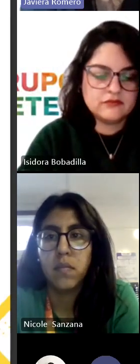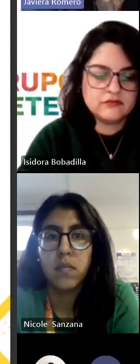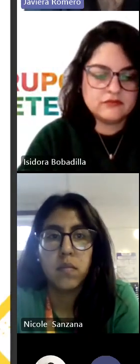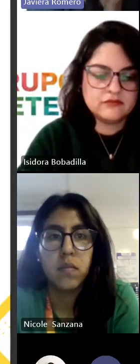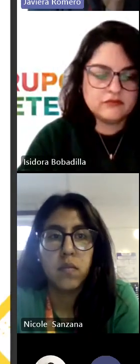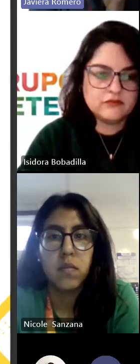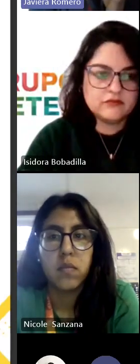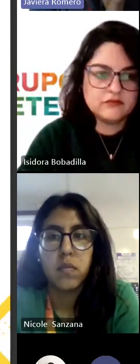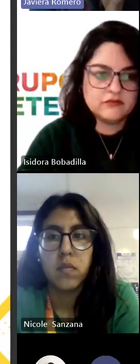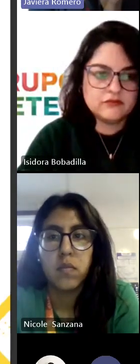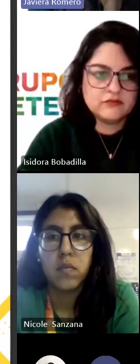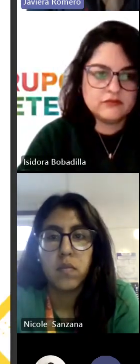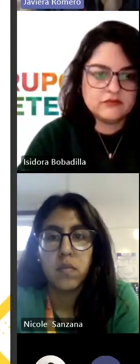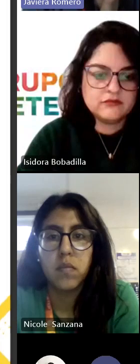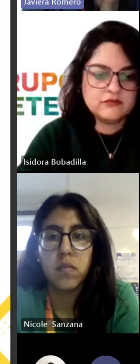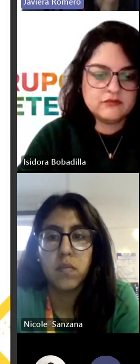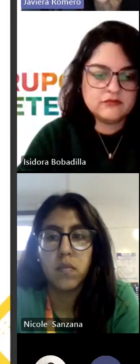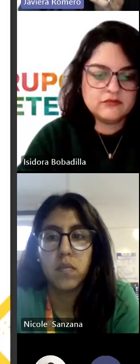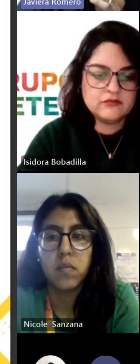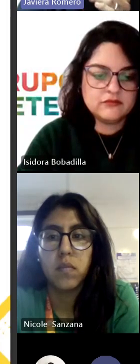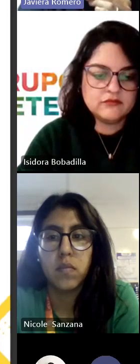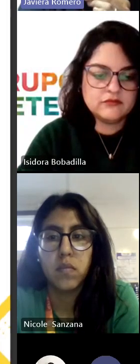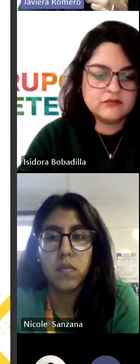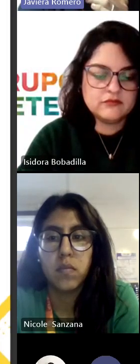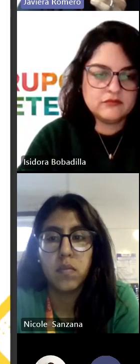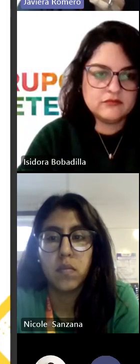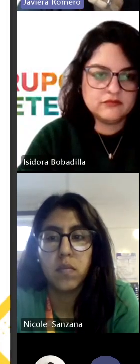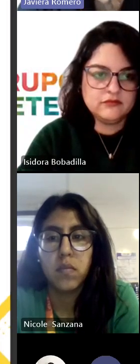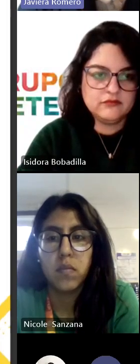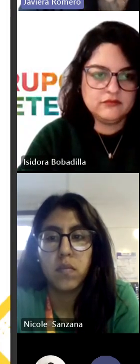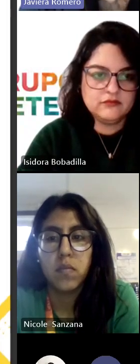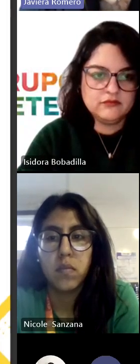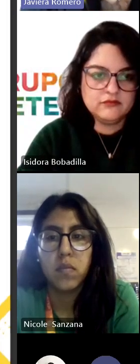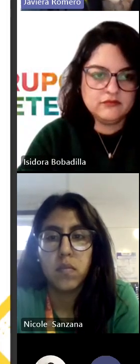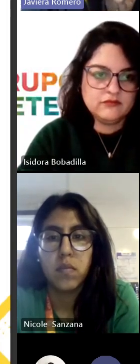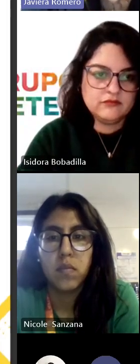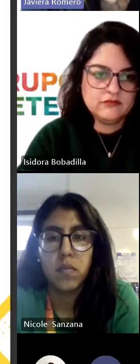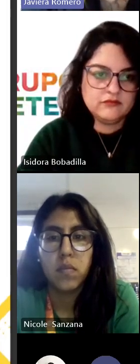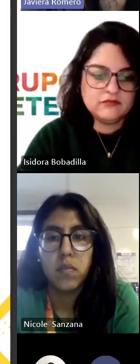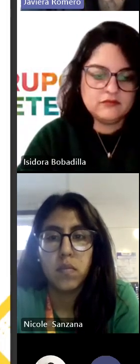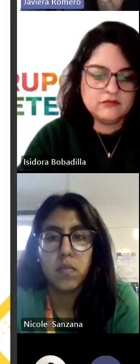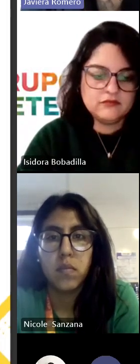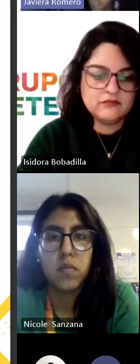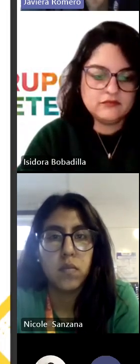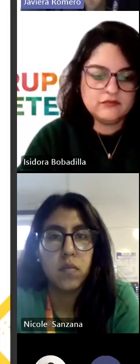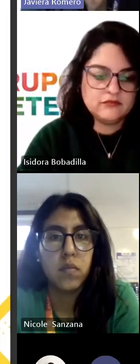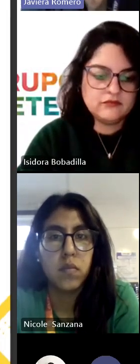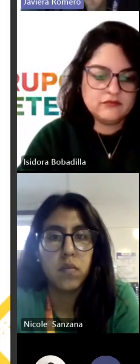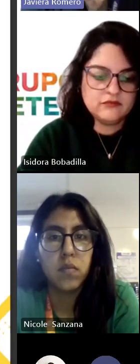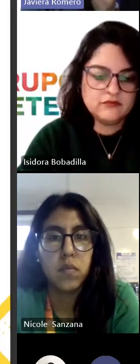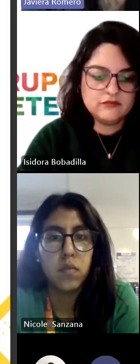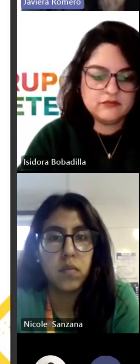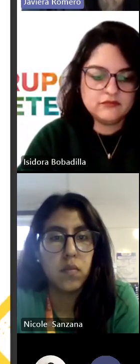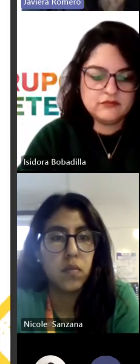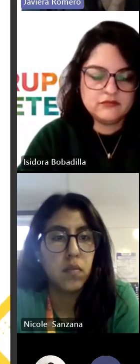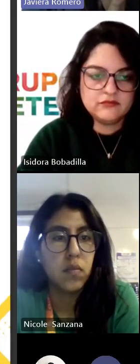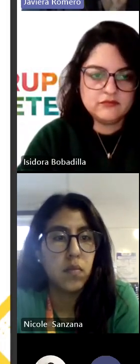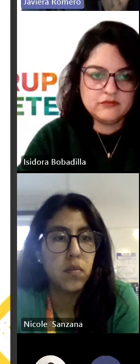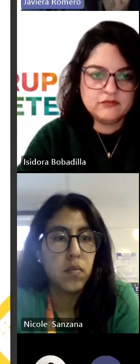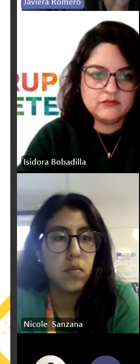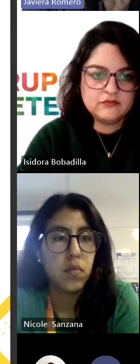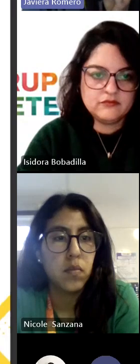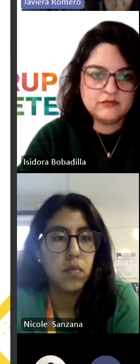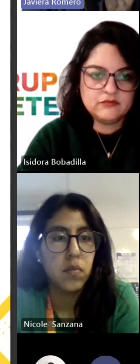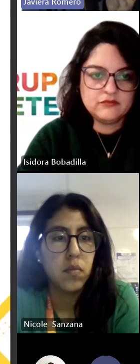una relación basada en el buen trato y en la confianza. Participación en actividades familiares también, súper importante también